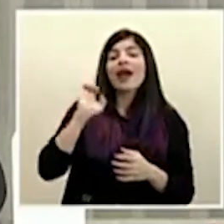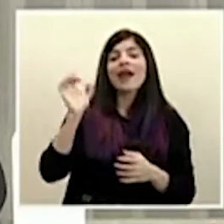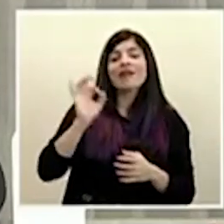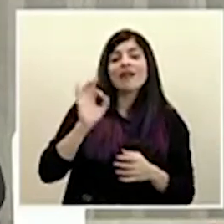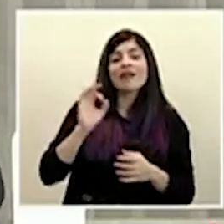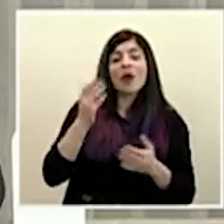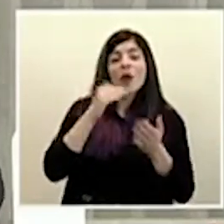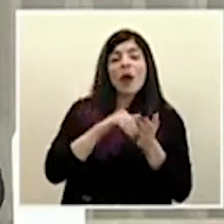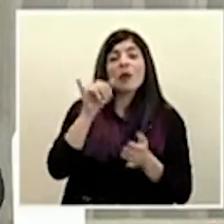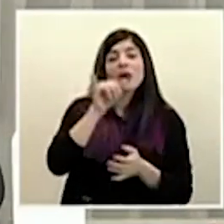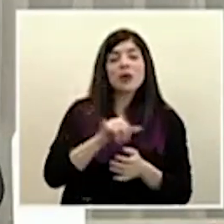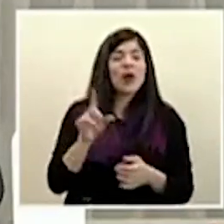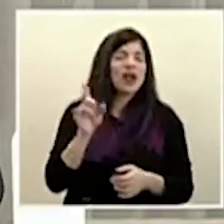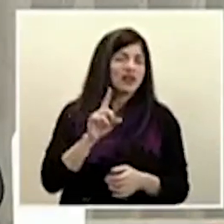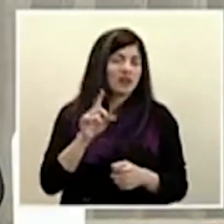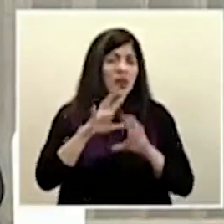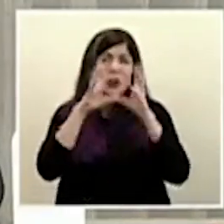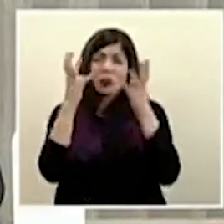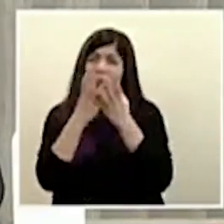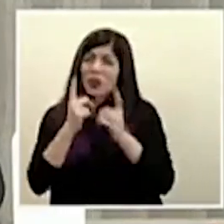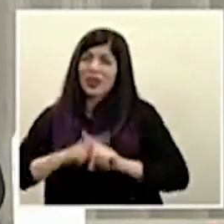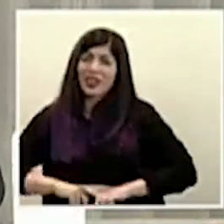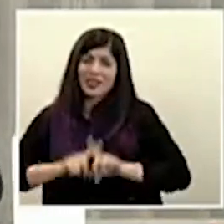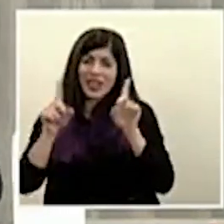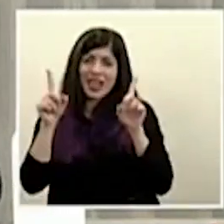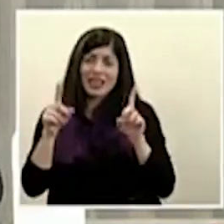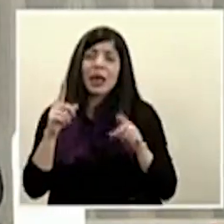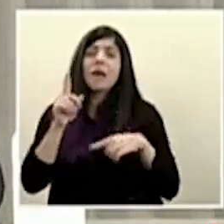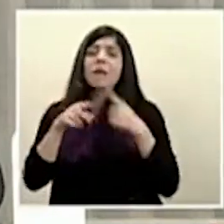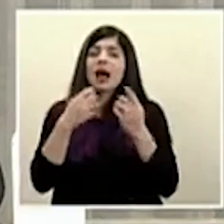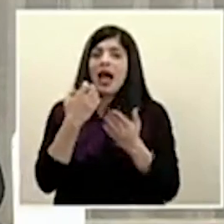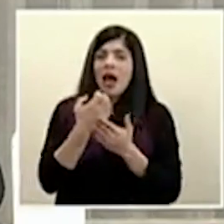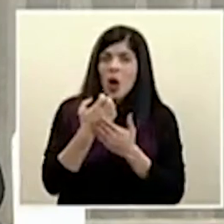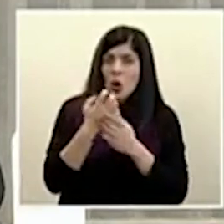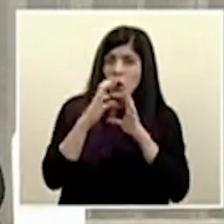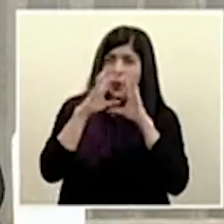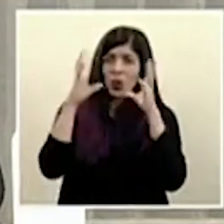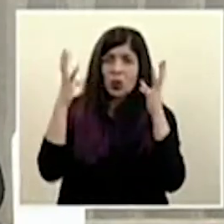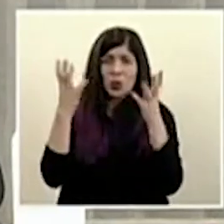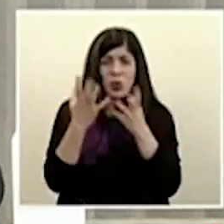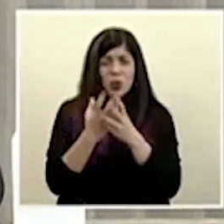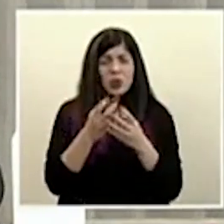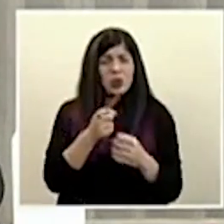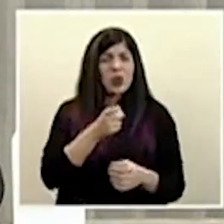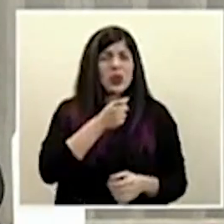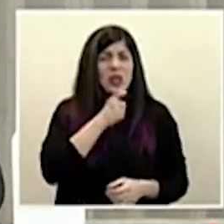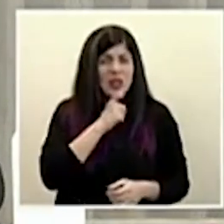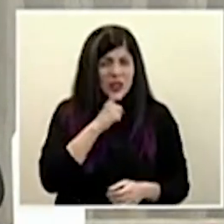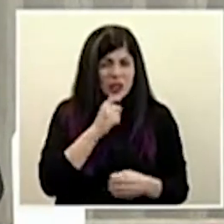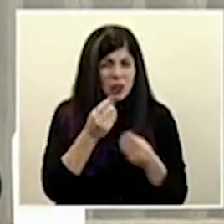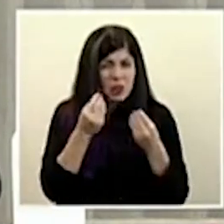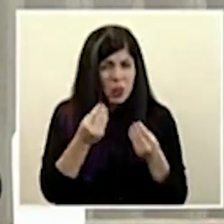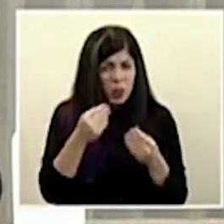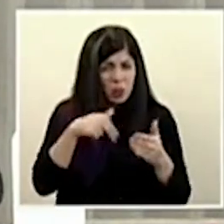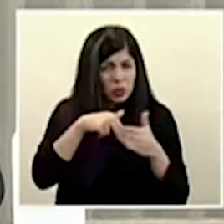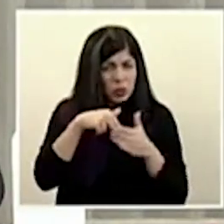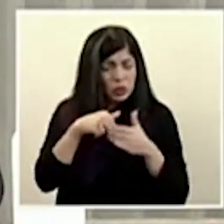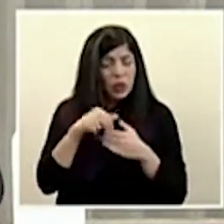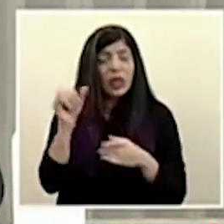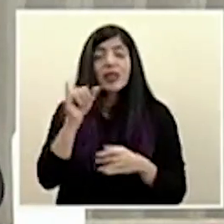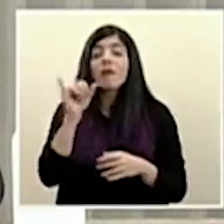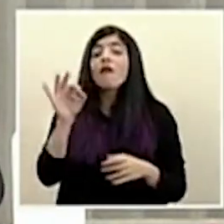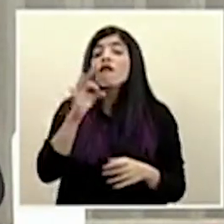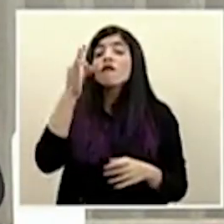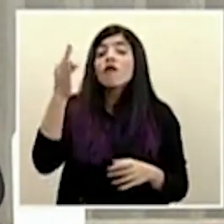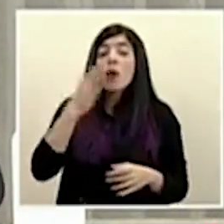año. Será un mundo distinto. Habrá una economía global que tendrá mucha dificultad, tendremos que cambiar la